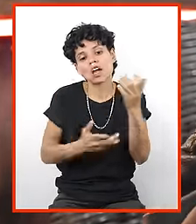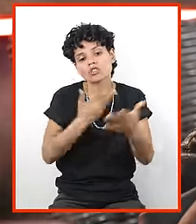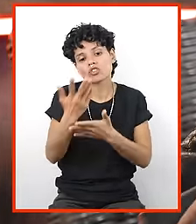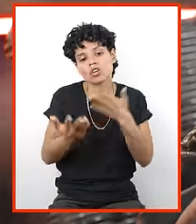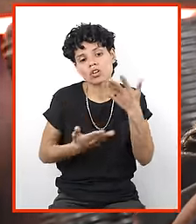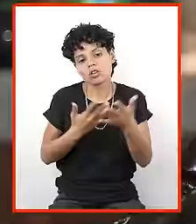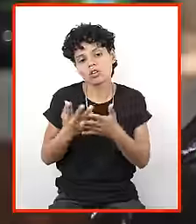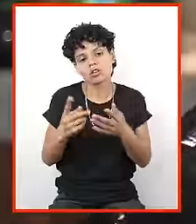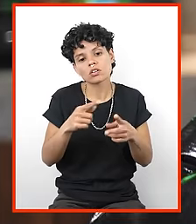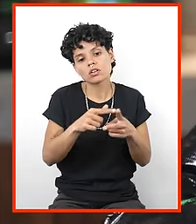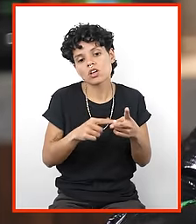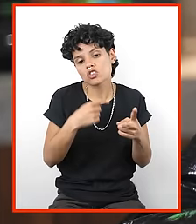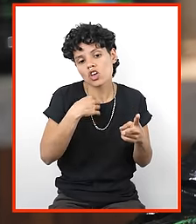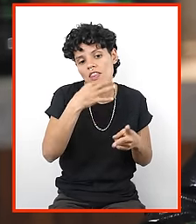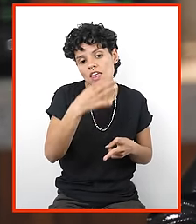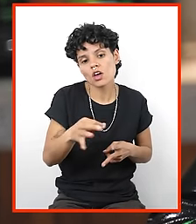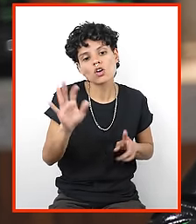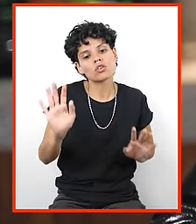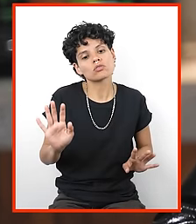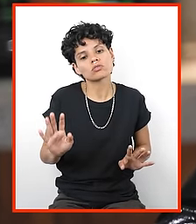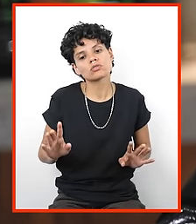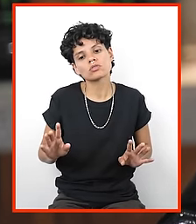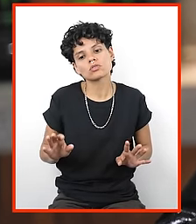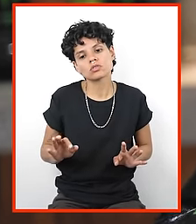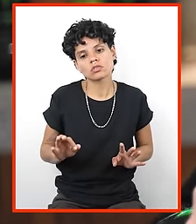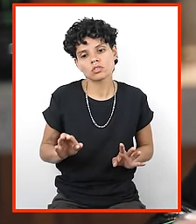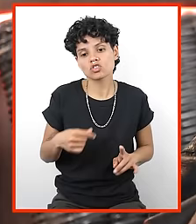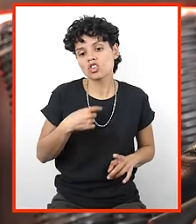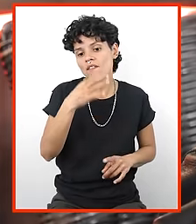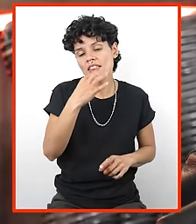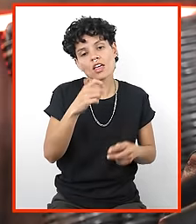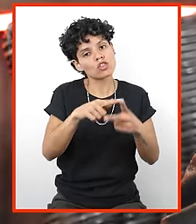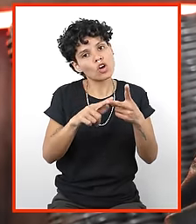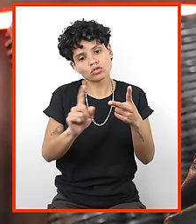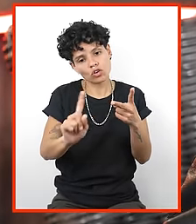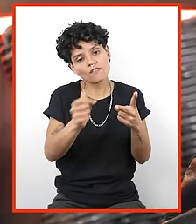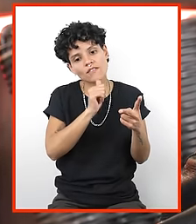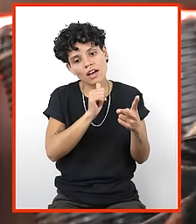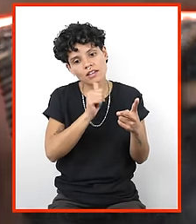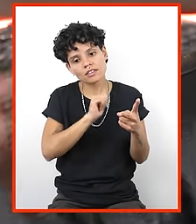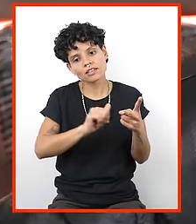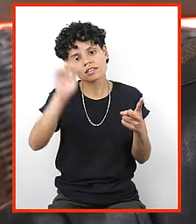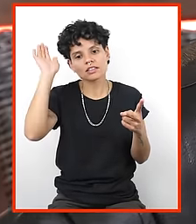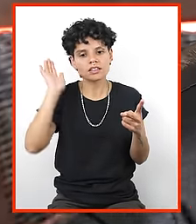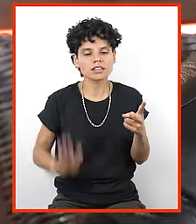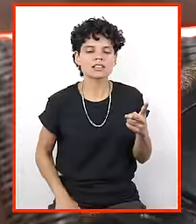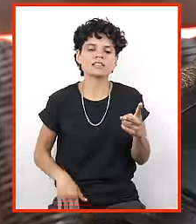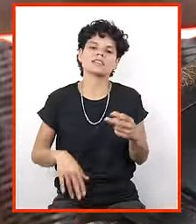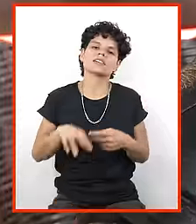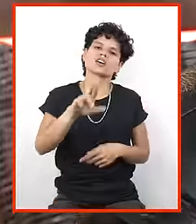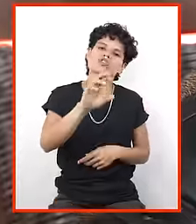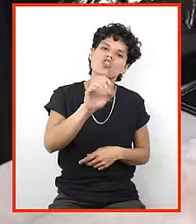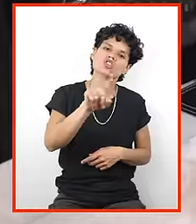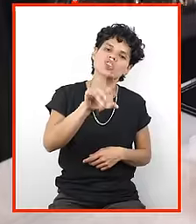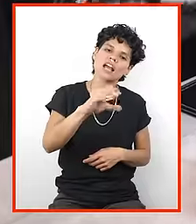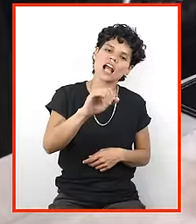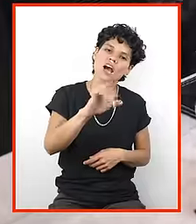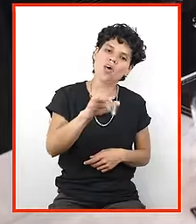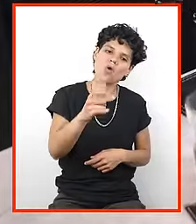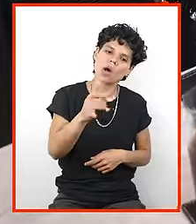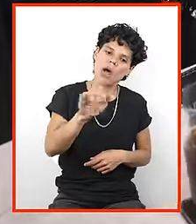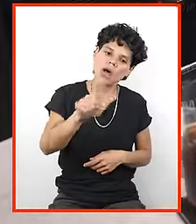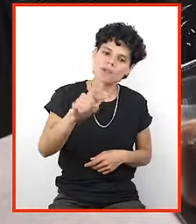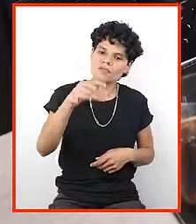para que después no empecemos con Rose. ¿Cuál me y faltó? Tú no te había querido corregir porque yo dije. Porque yo. ¡Ay, dije, Rosa Jaguar, por